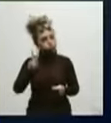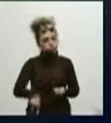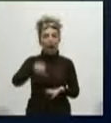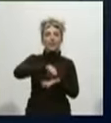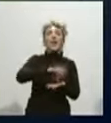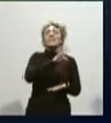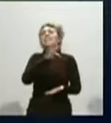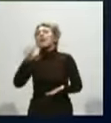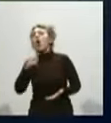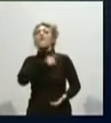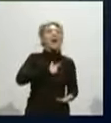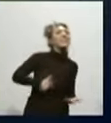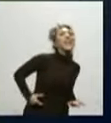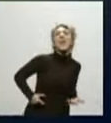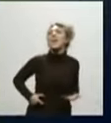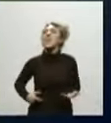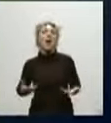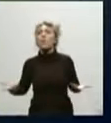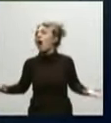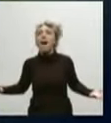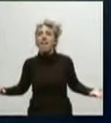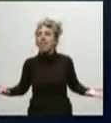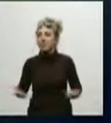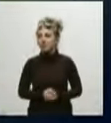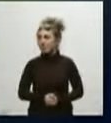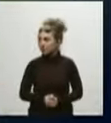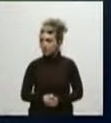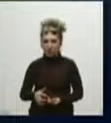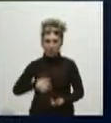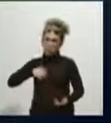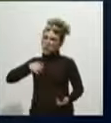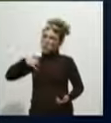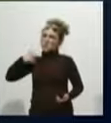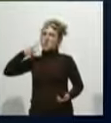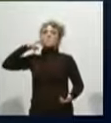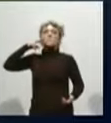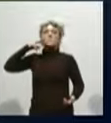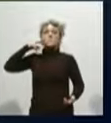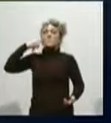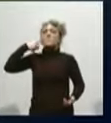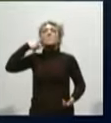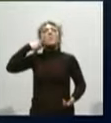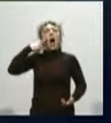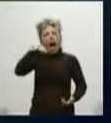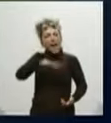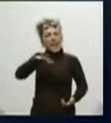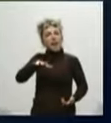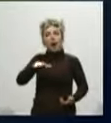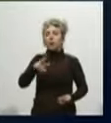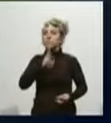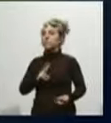Titeló y de Bartela, de los Alonso. Mira, aquel mosqueado dice, mira, niño, somos de Argana. ¿Tú crees que el chino dijo, Argana alto, Argana